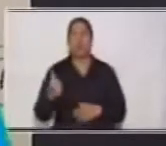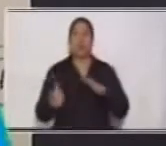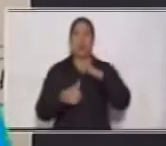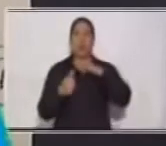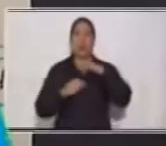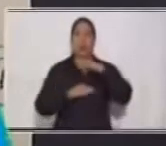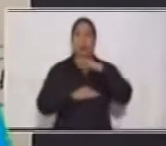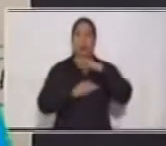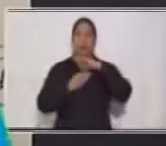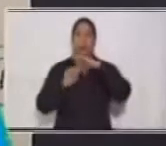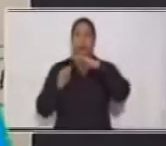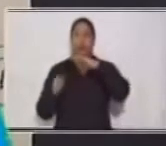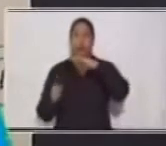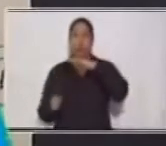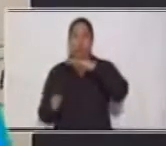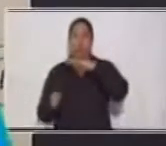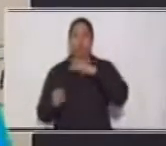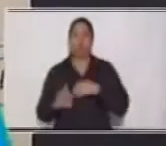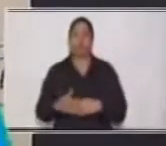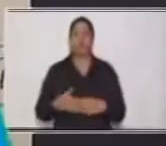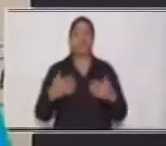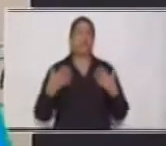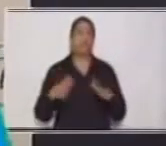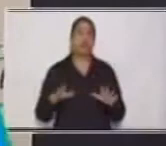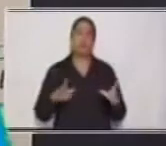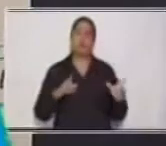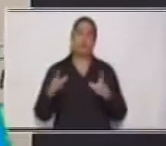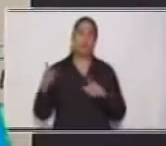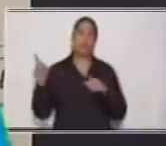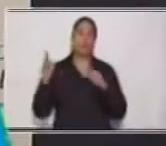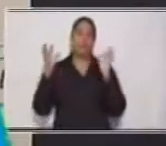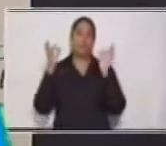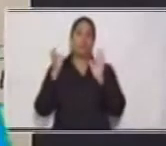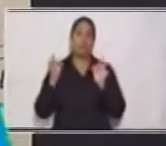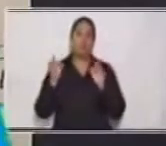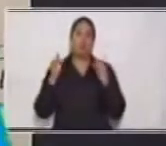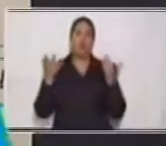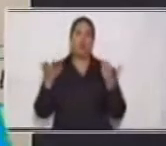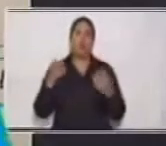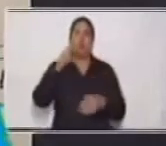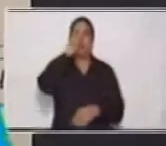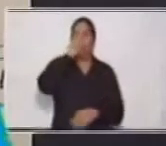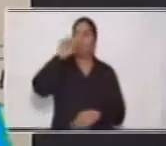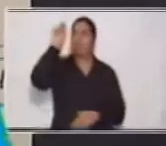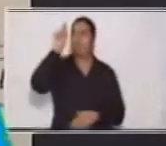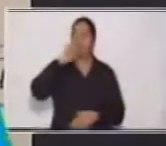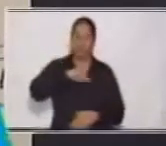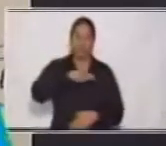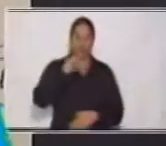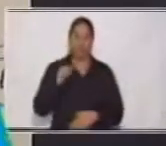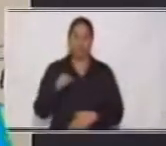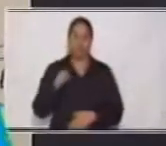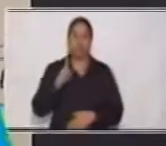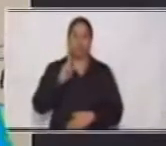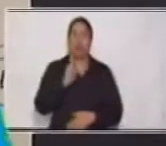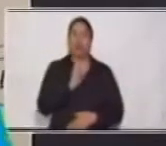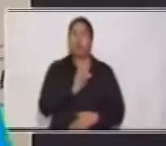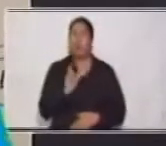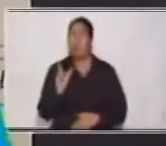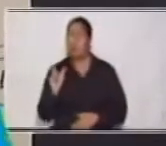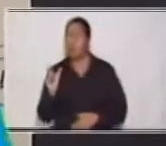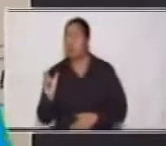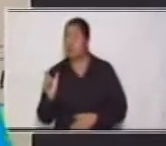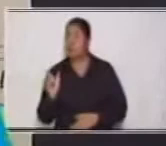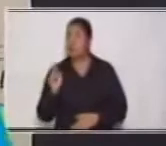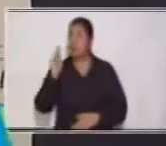Y tenemos ahí entonces ya la gráfica de nuestra hipérbola. Las ecuaciones de las asíntotas, recordemos, cuando